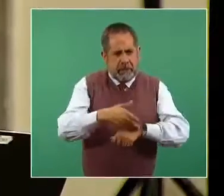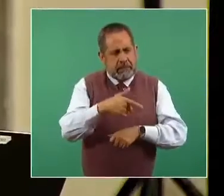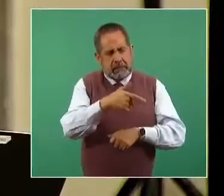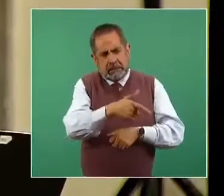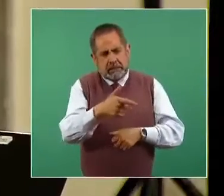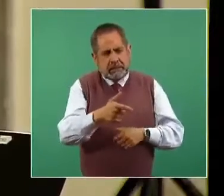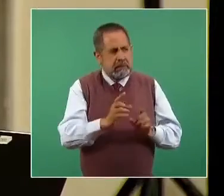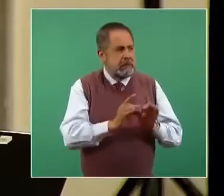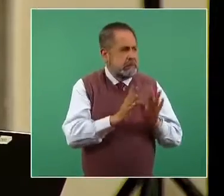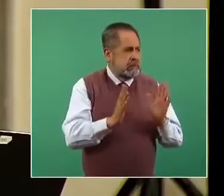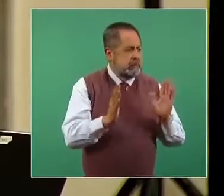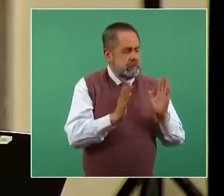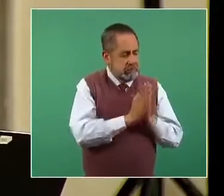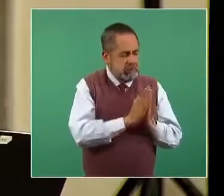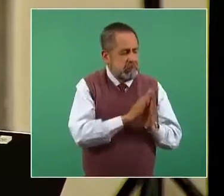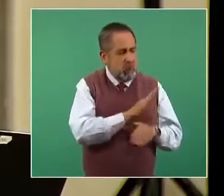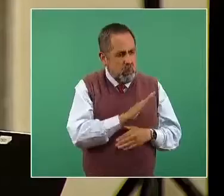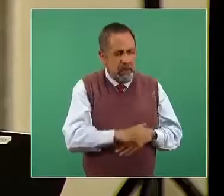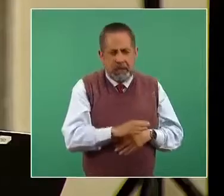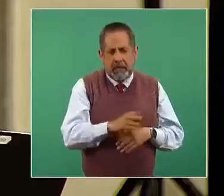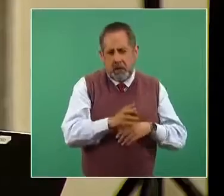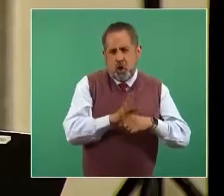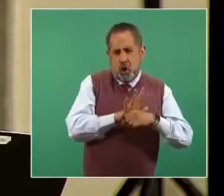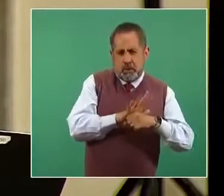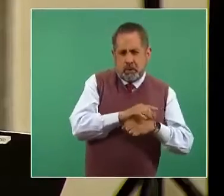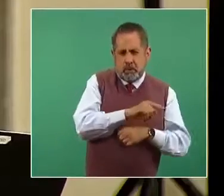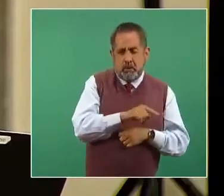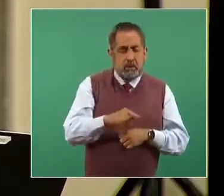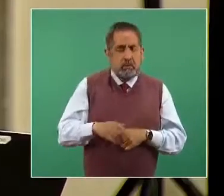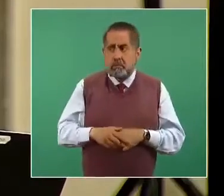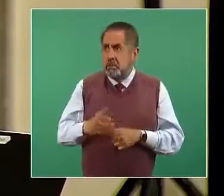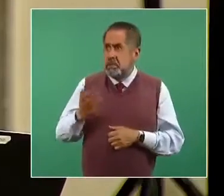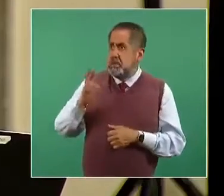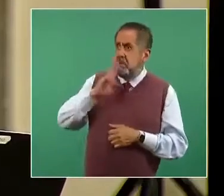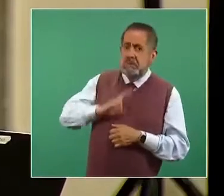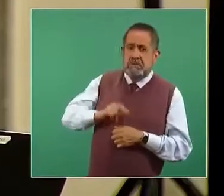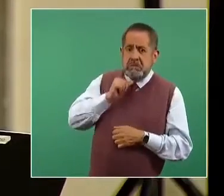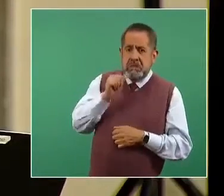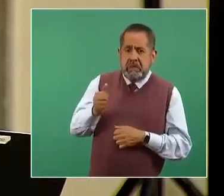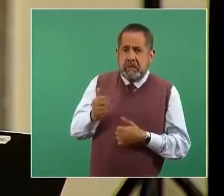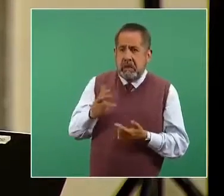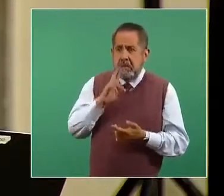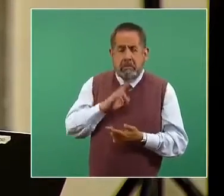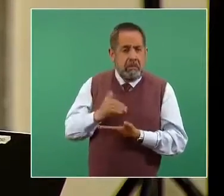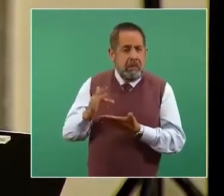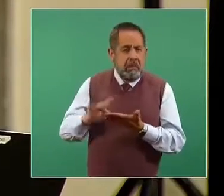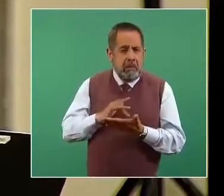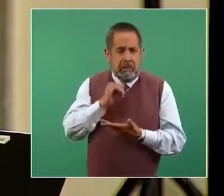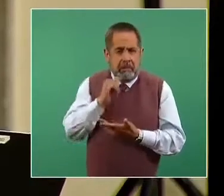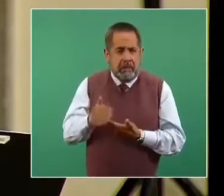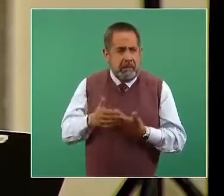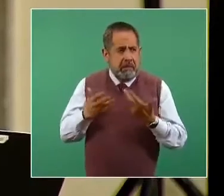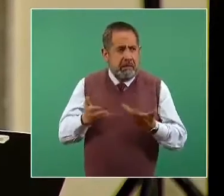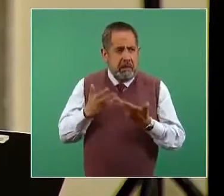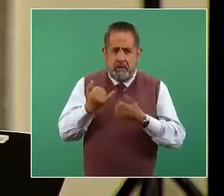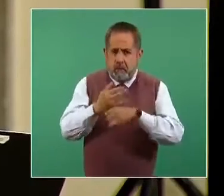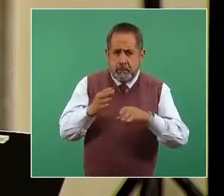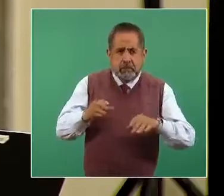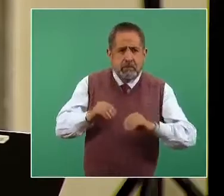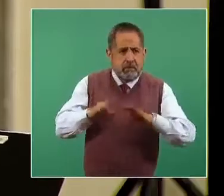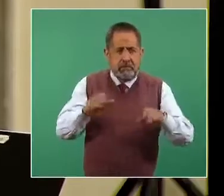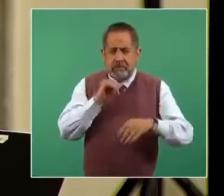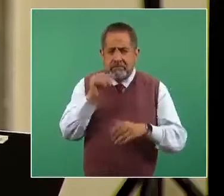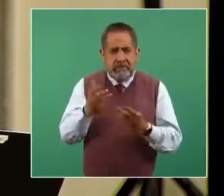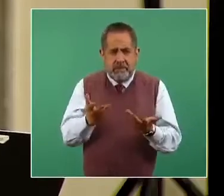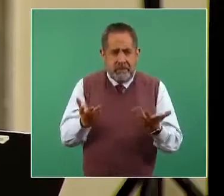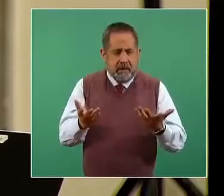que tuvieron algún deceso y que dicen que no les contestan o que no han tenido más información